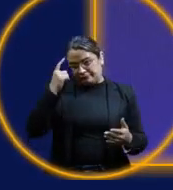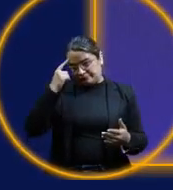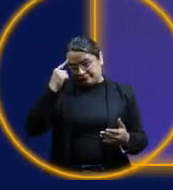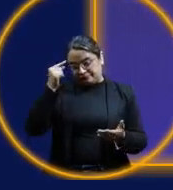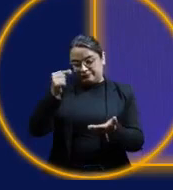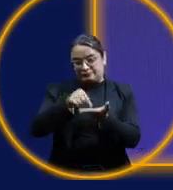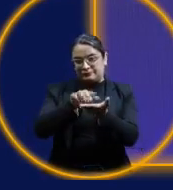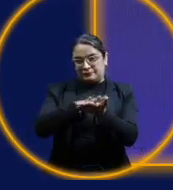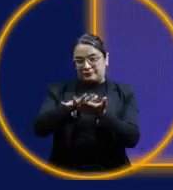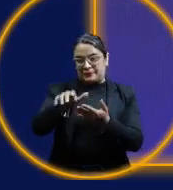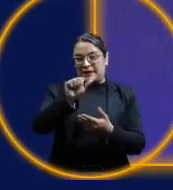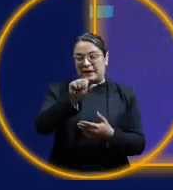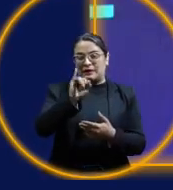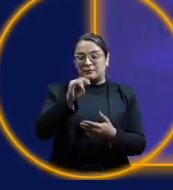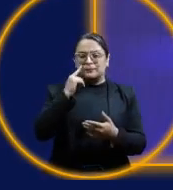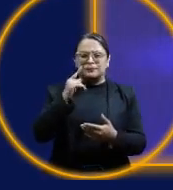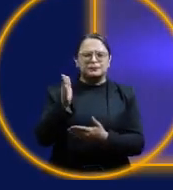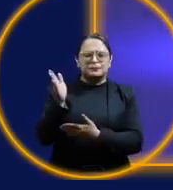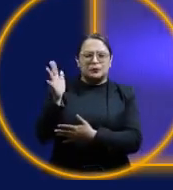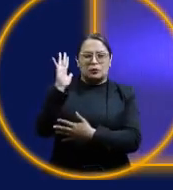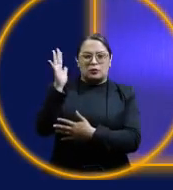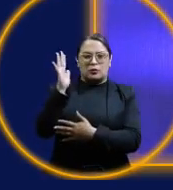laercia artif